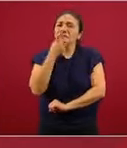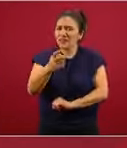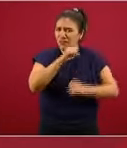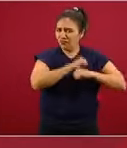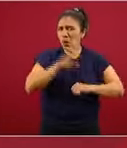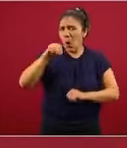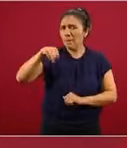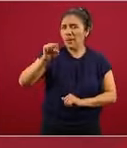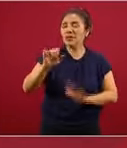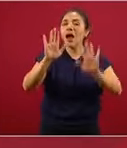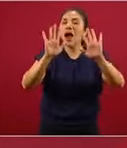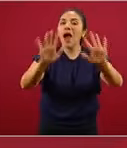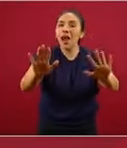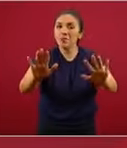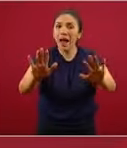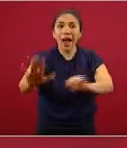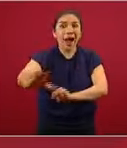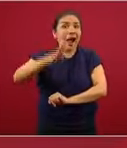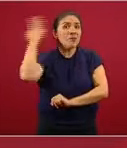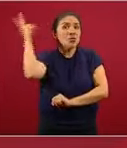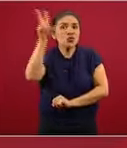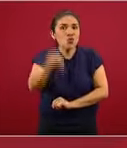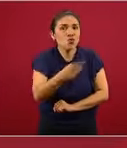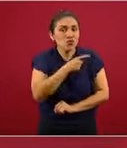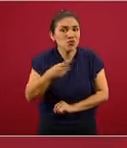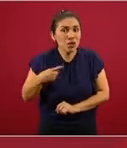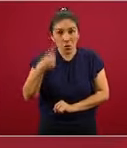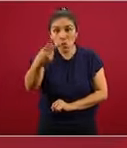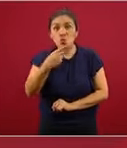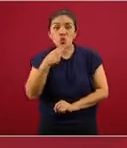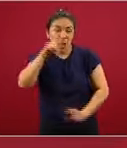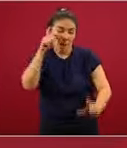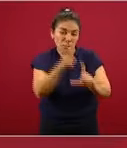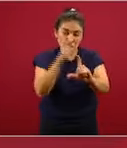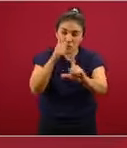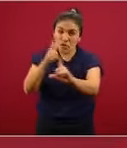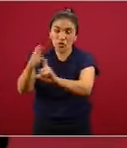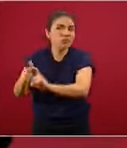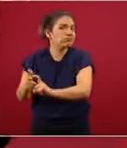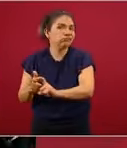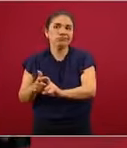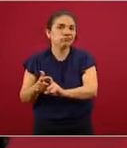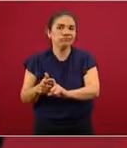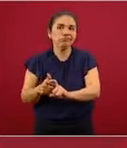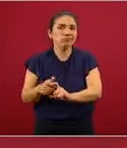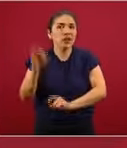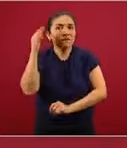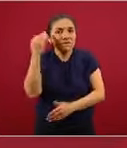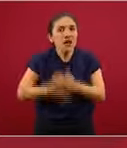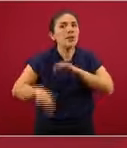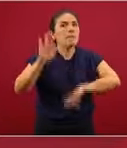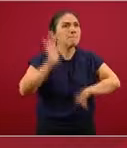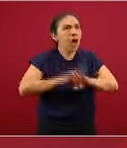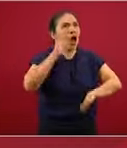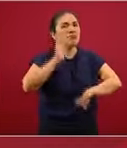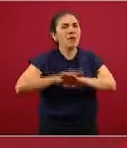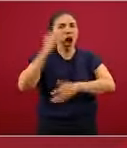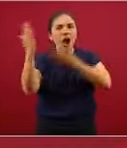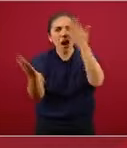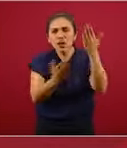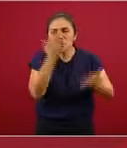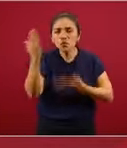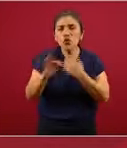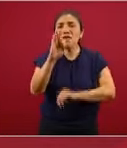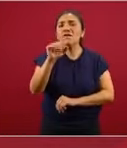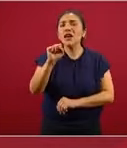es no se anticipen a utilizarla si no se ha agotado los estudios de la